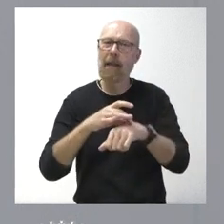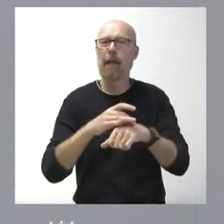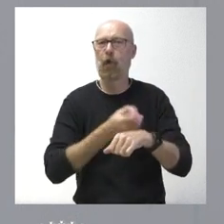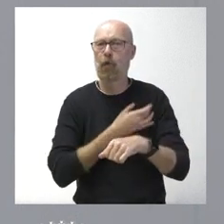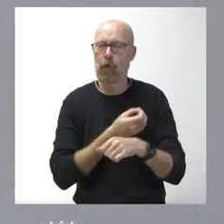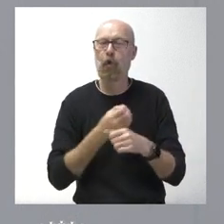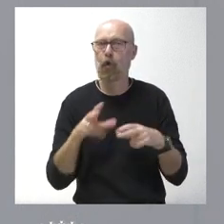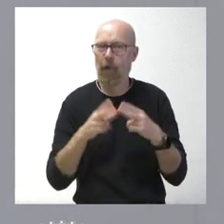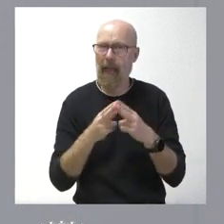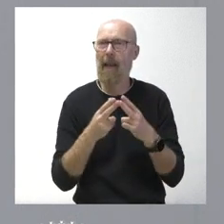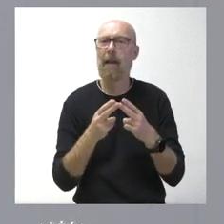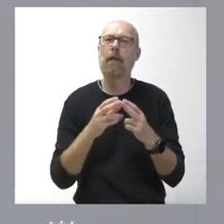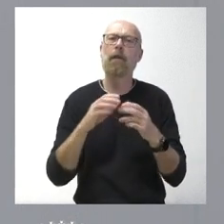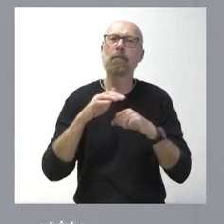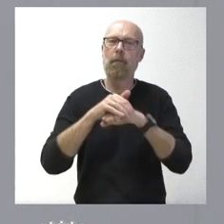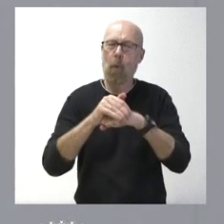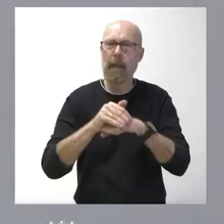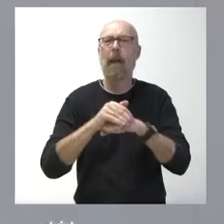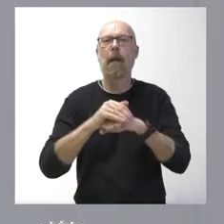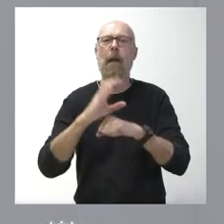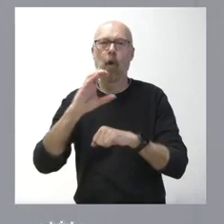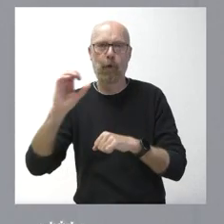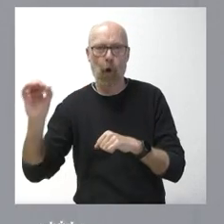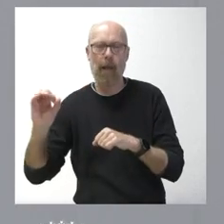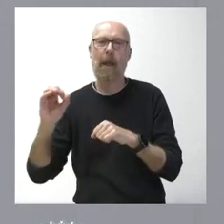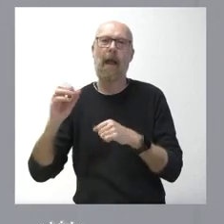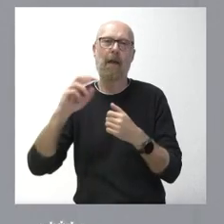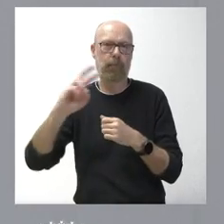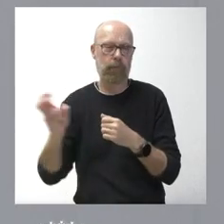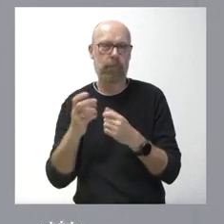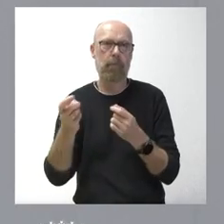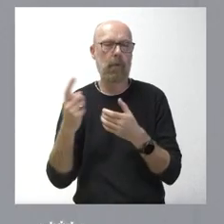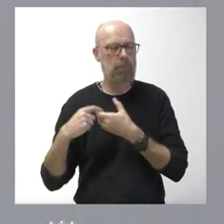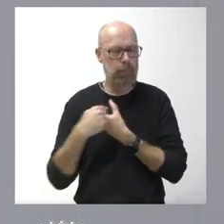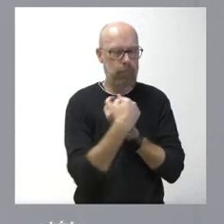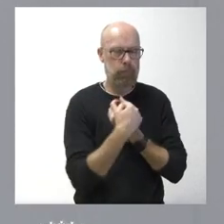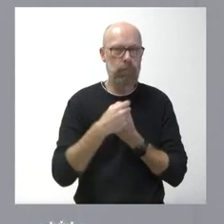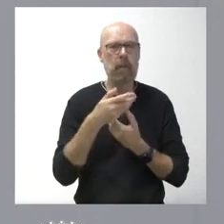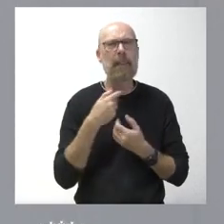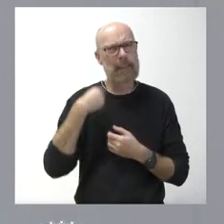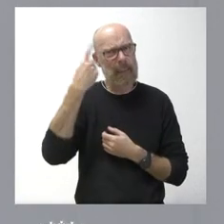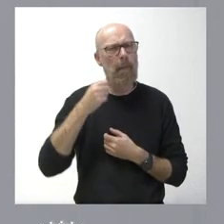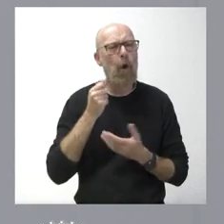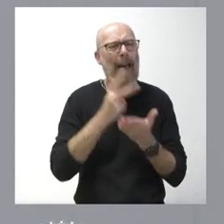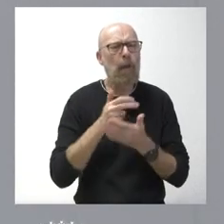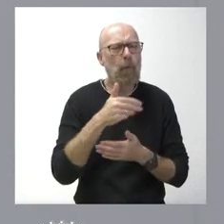obreras y coo de Castilla y león que sabemos Cuáles son los retos y queremos colaborar conjuntamente nosotros creemos que el compromiso de Renault con Castilla de